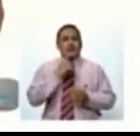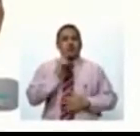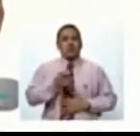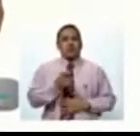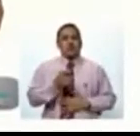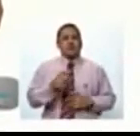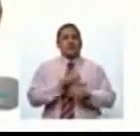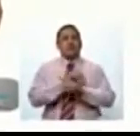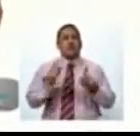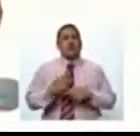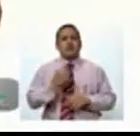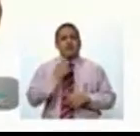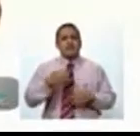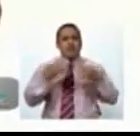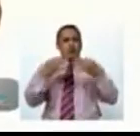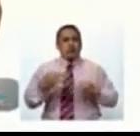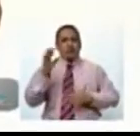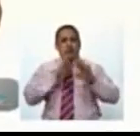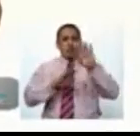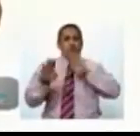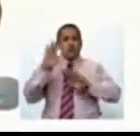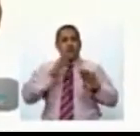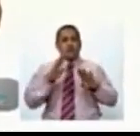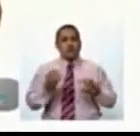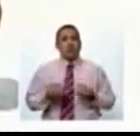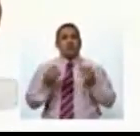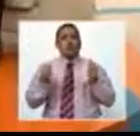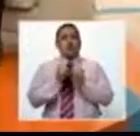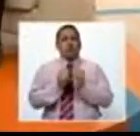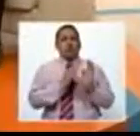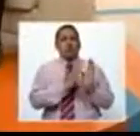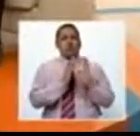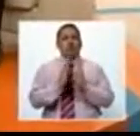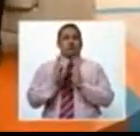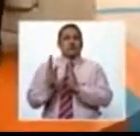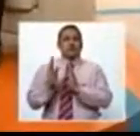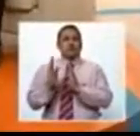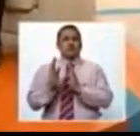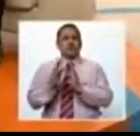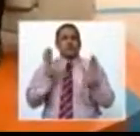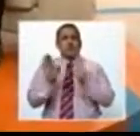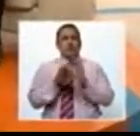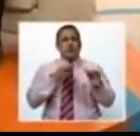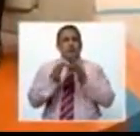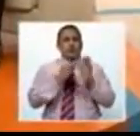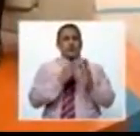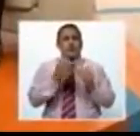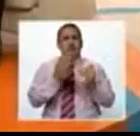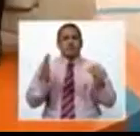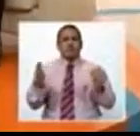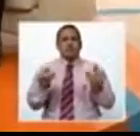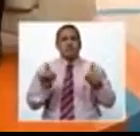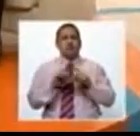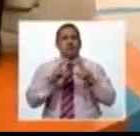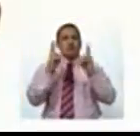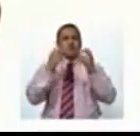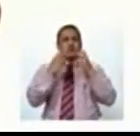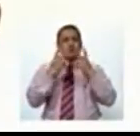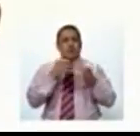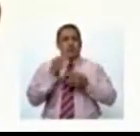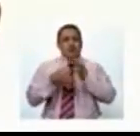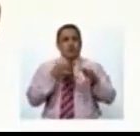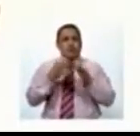jueces no están exactamente preocupados con un proceso, digamos, sin dilaciones indebidas, un término muy lindo que está en